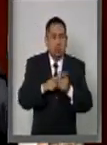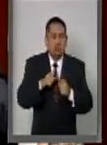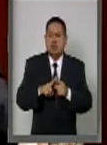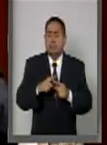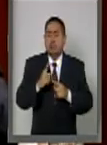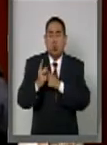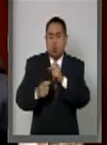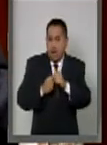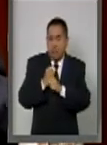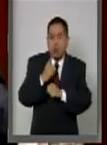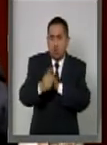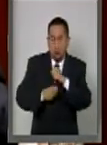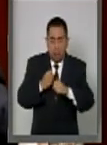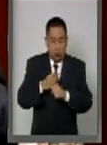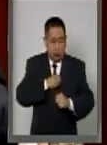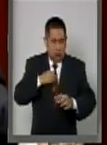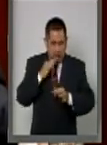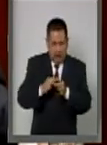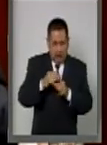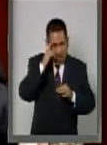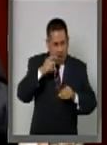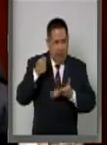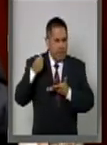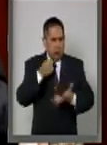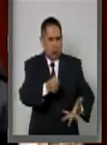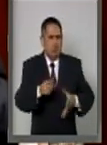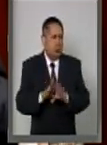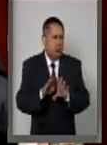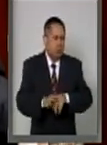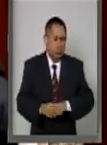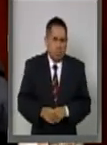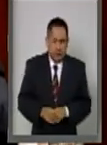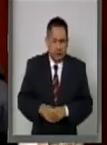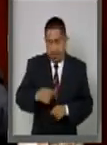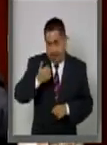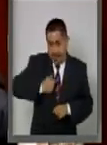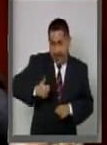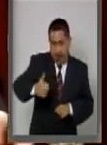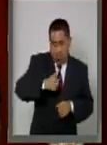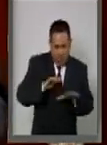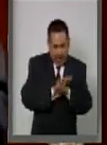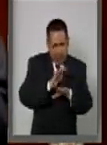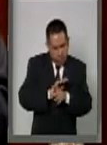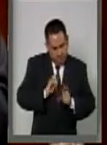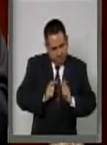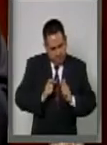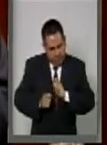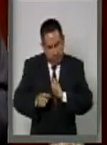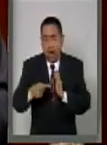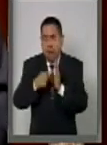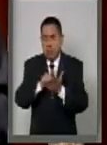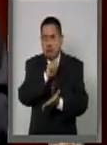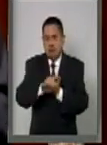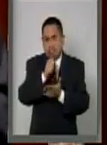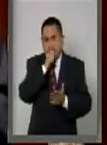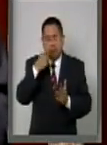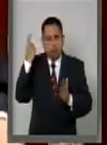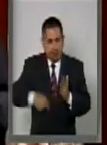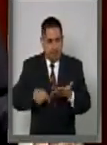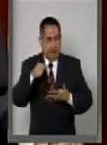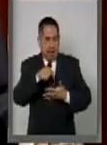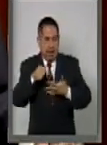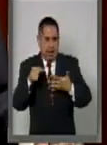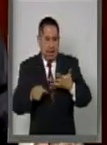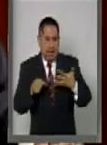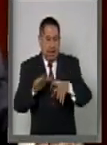año implican ajustes en el presupuesto y cada uno de esos ajustes está también mandatado y circunscrito a lo que la ley nos